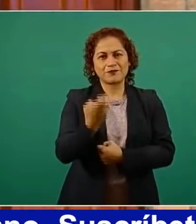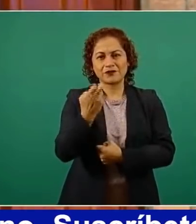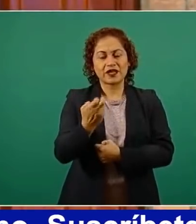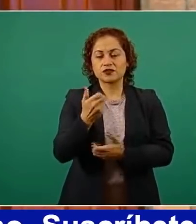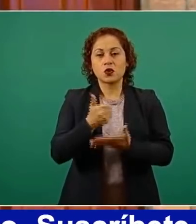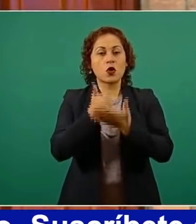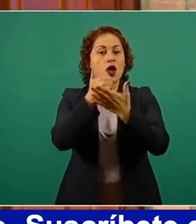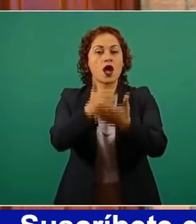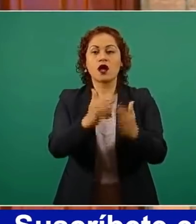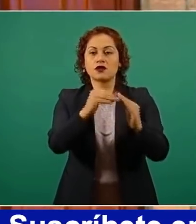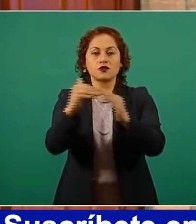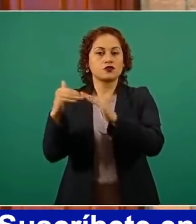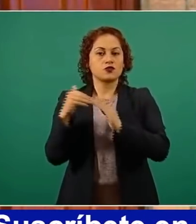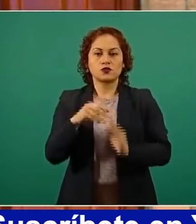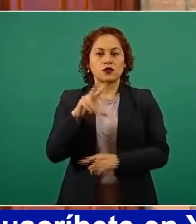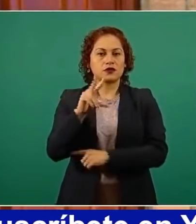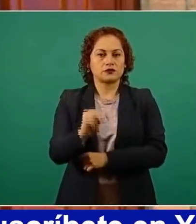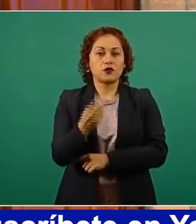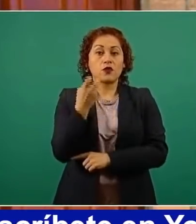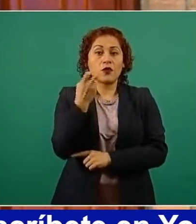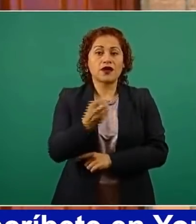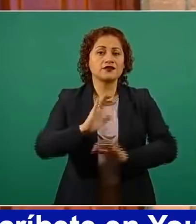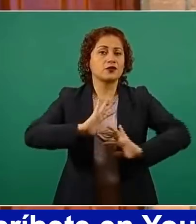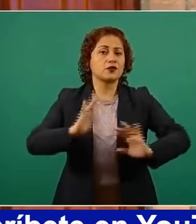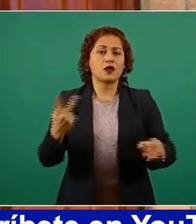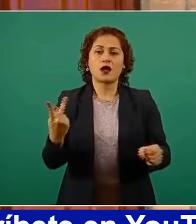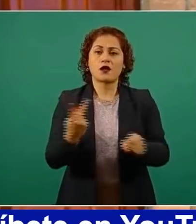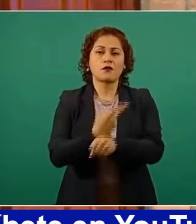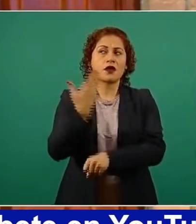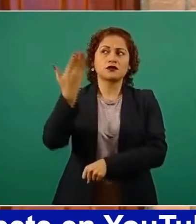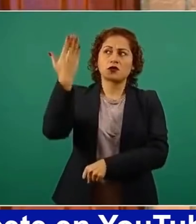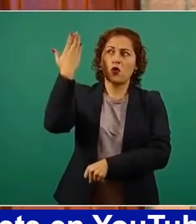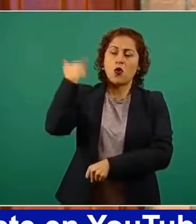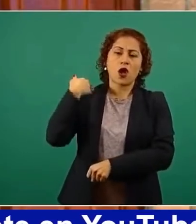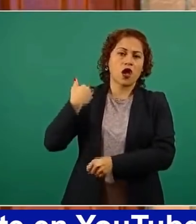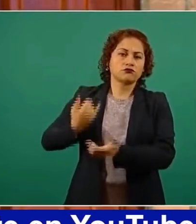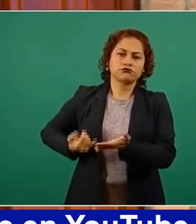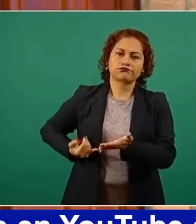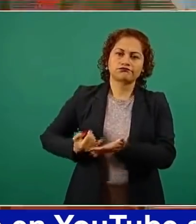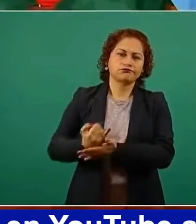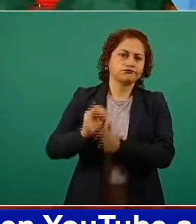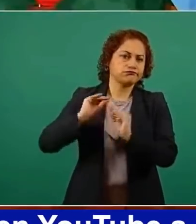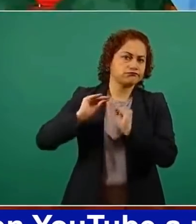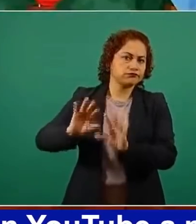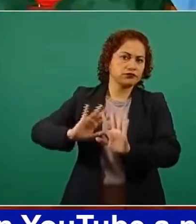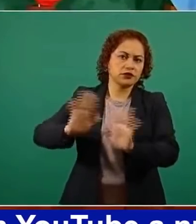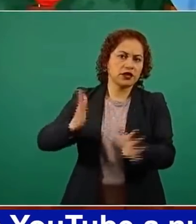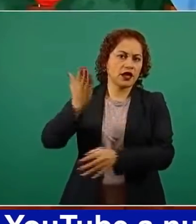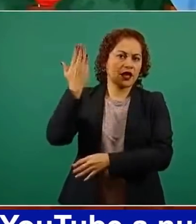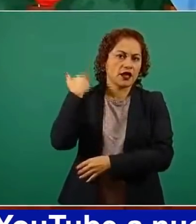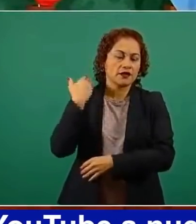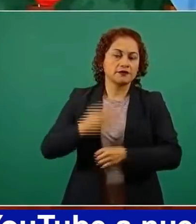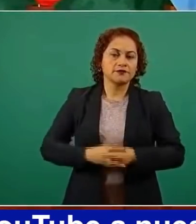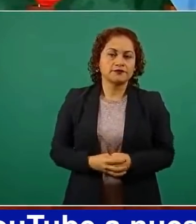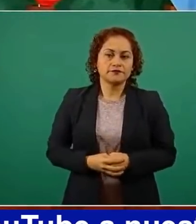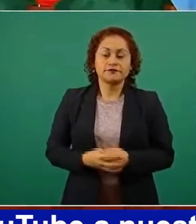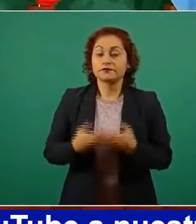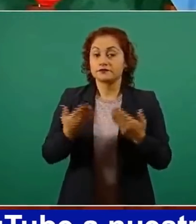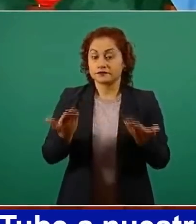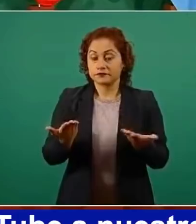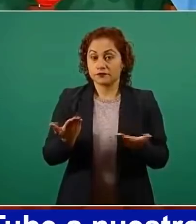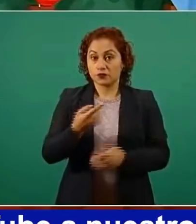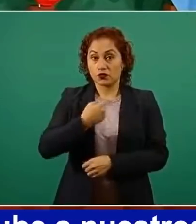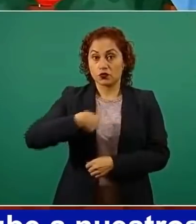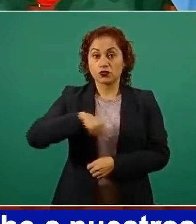deben quedar en el pasado de manera definitiva. Sigamos el ejemplo del